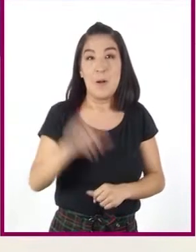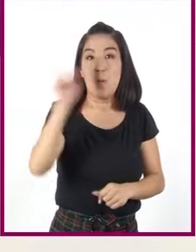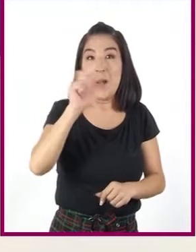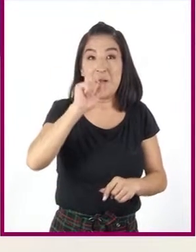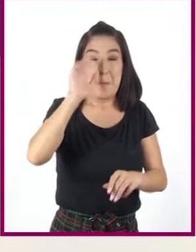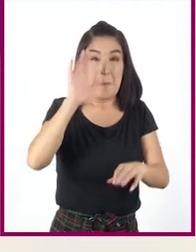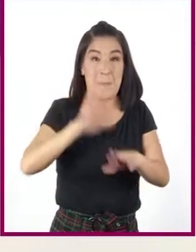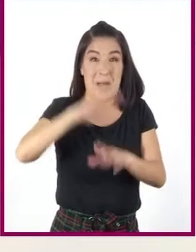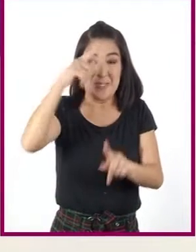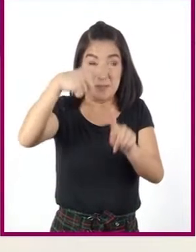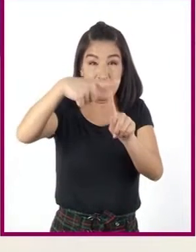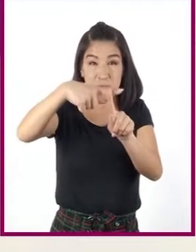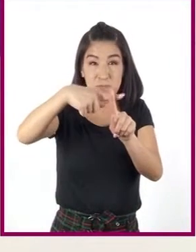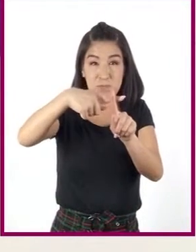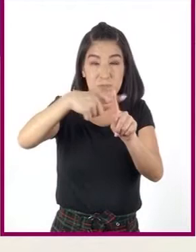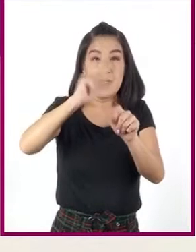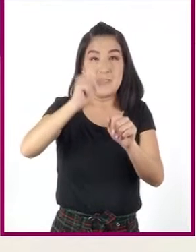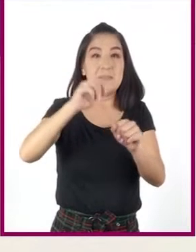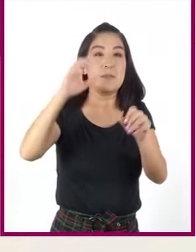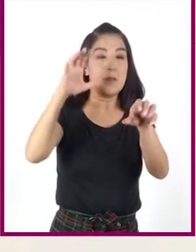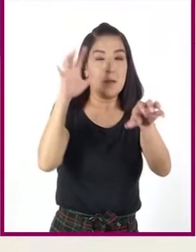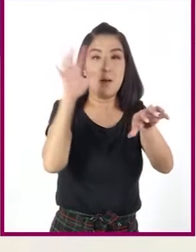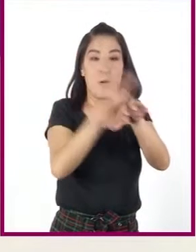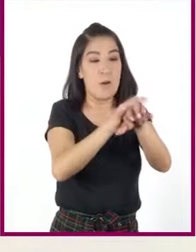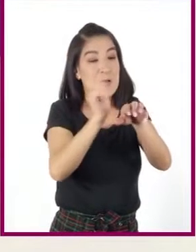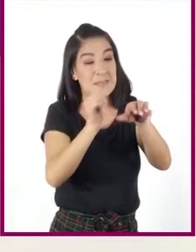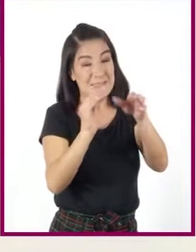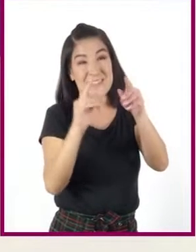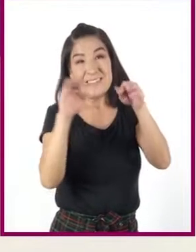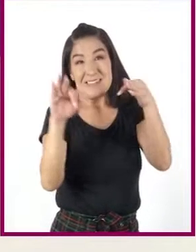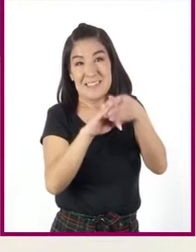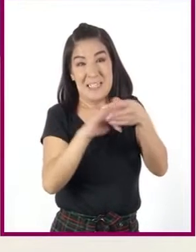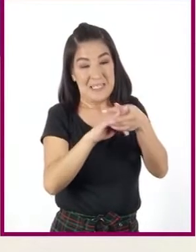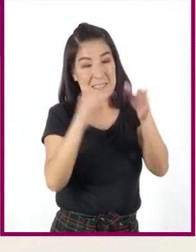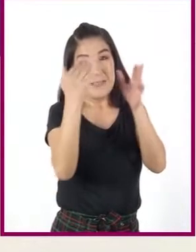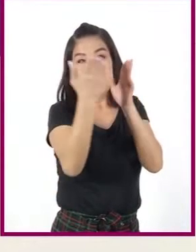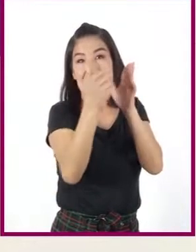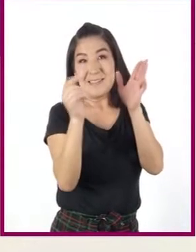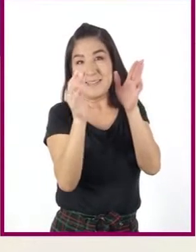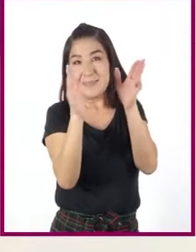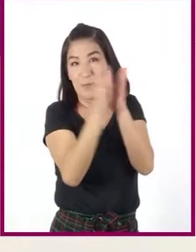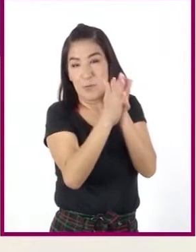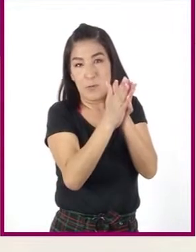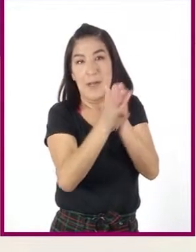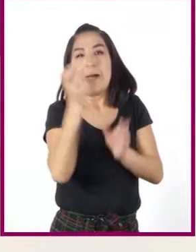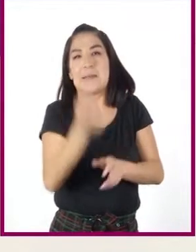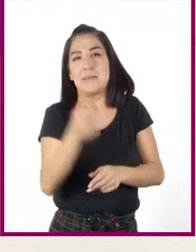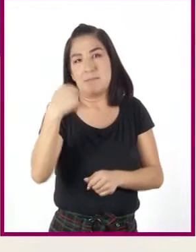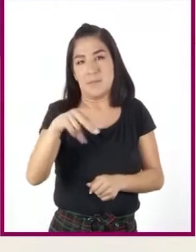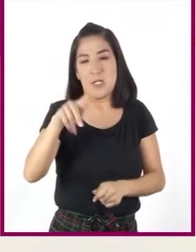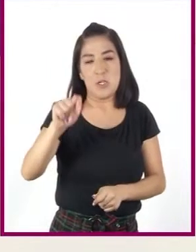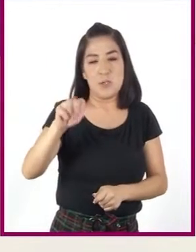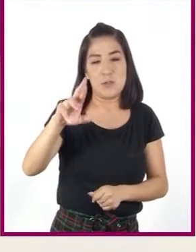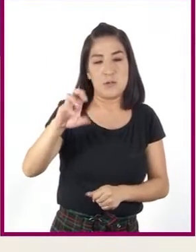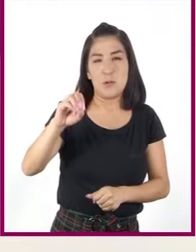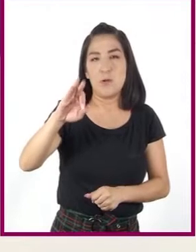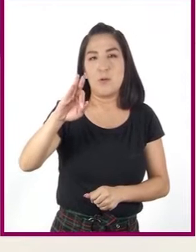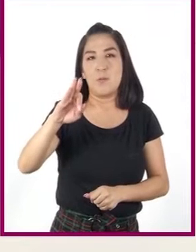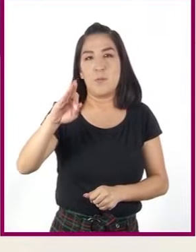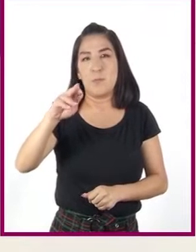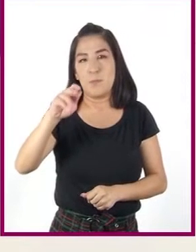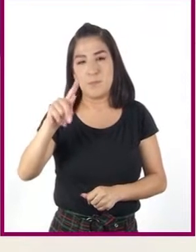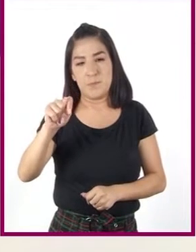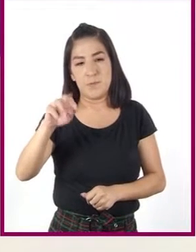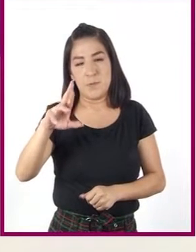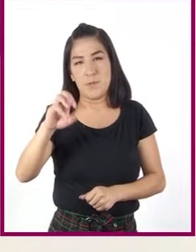baja de la atmósfera se llama troposfera y en ella ocurren todos los fenómenos meteorológicos